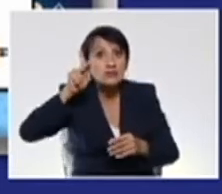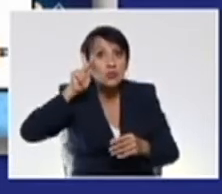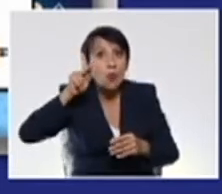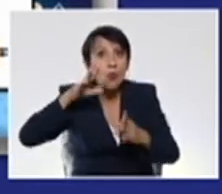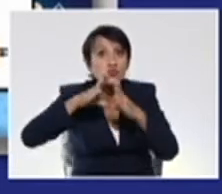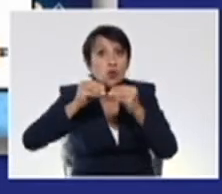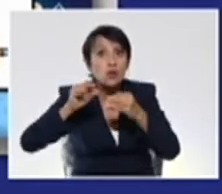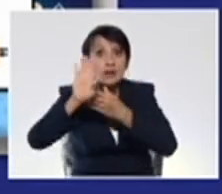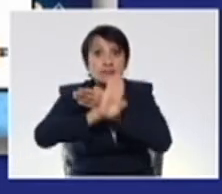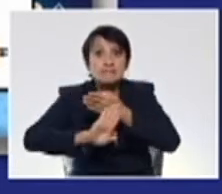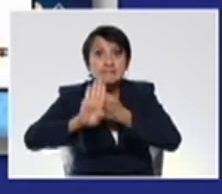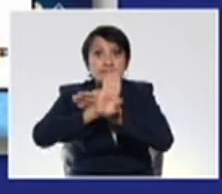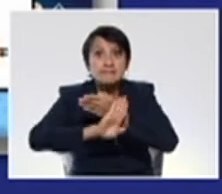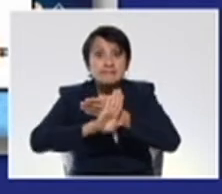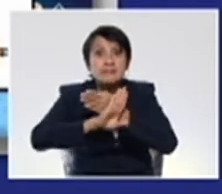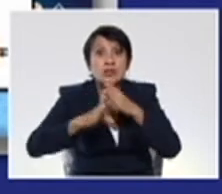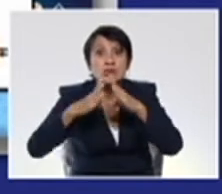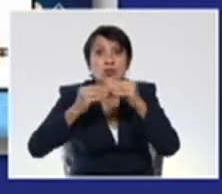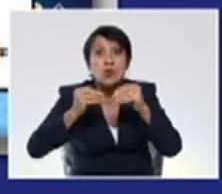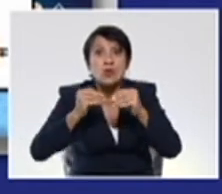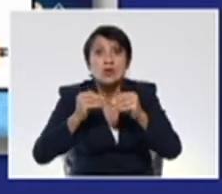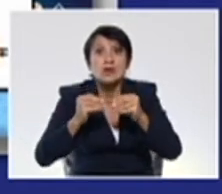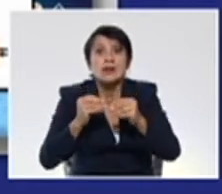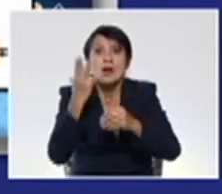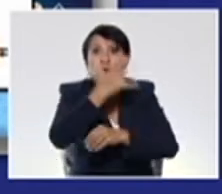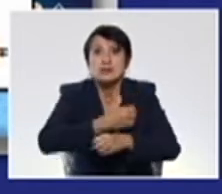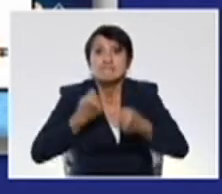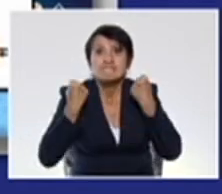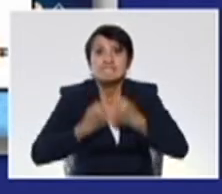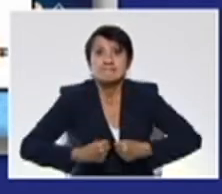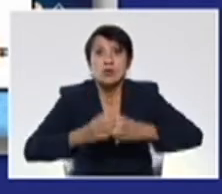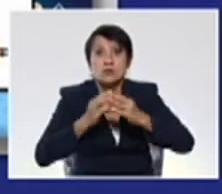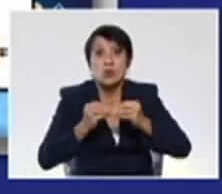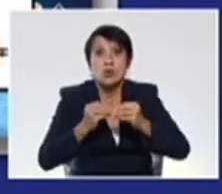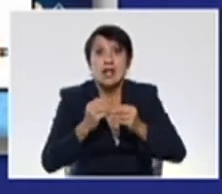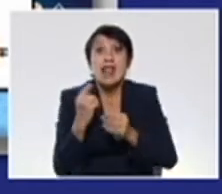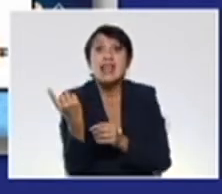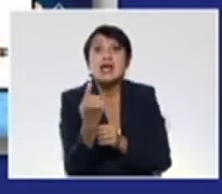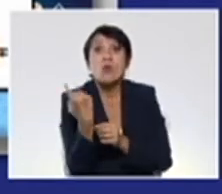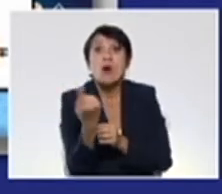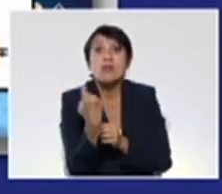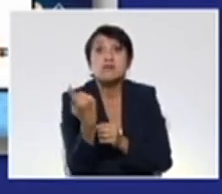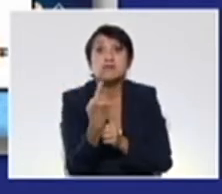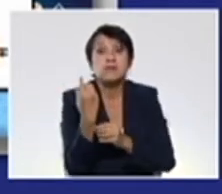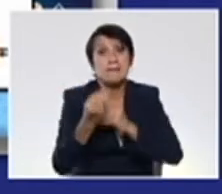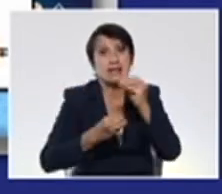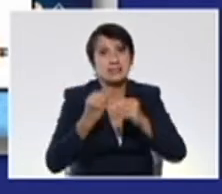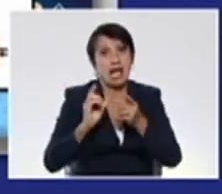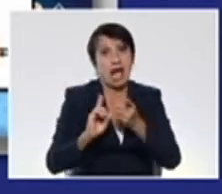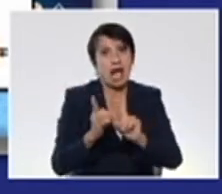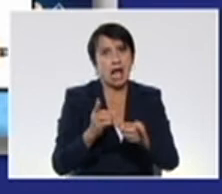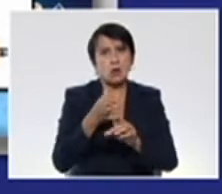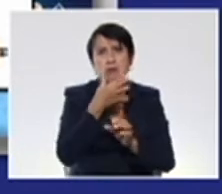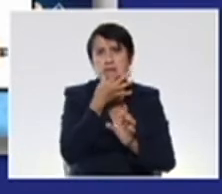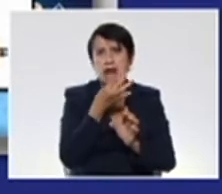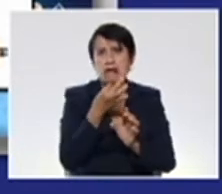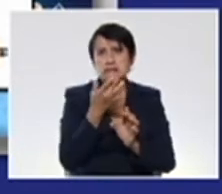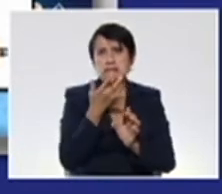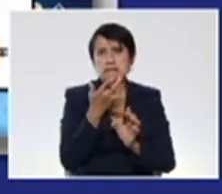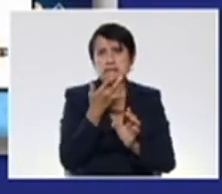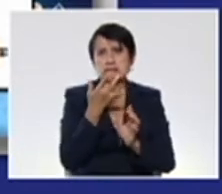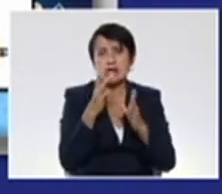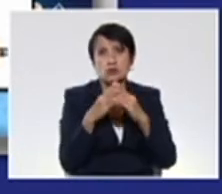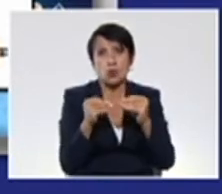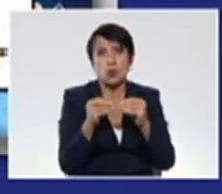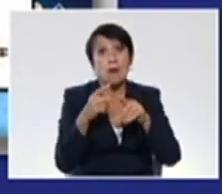de bioseguridad necesarias. Podríamos entonces hacer, por ejemplo, esta licuadora básica para hacer algo bien sencillo, bien práctico, pero